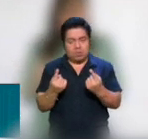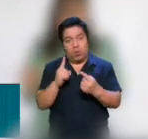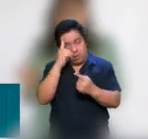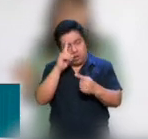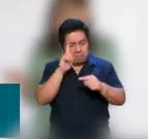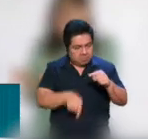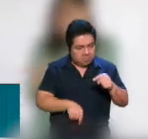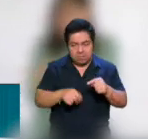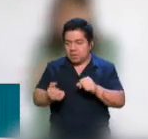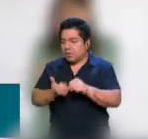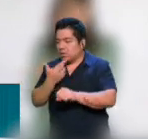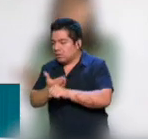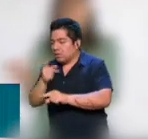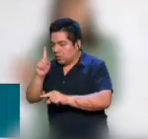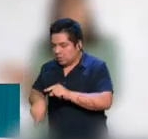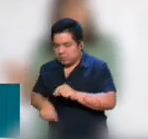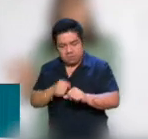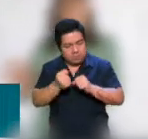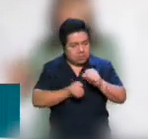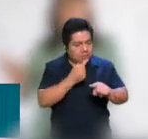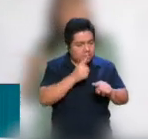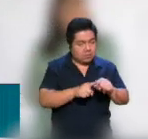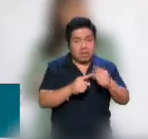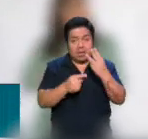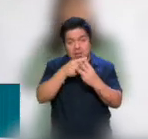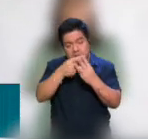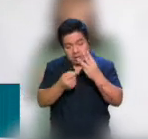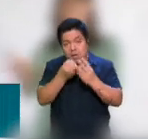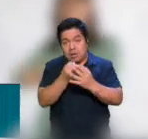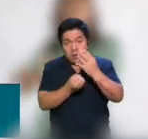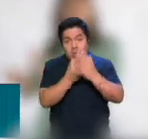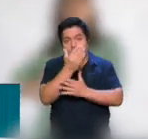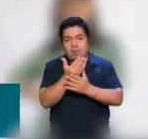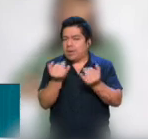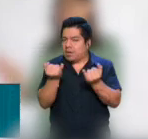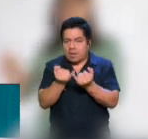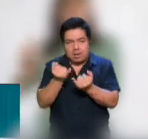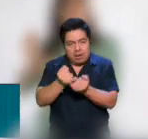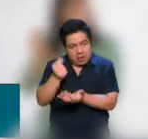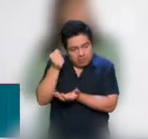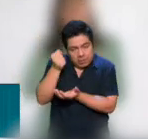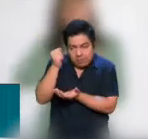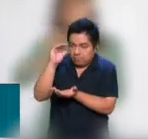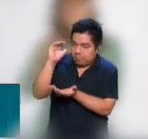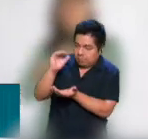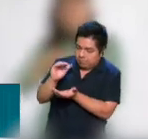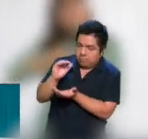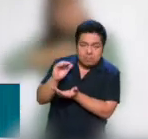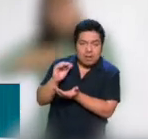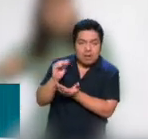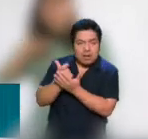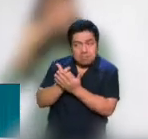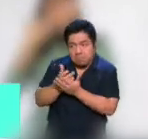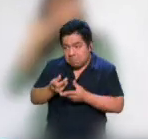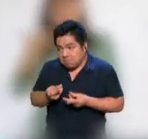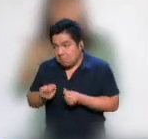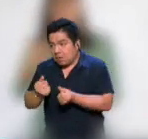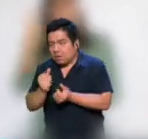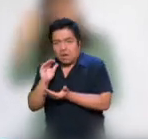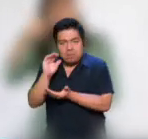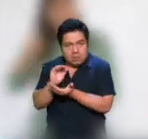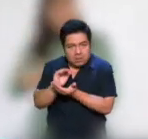secretarías. Entonces, aunque se crean estas nuevas 3 áreas, disminuye todavía más el costo del gobierno al pueblo de